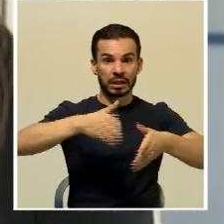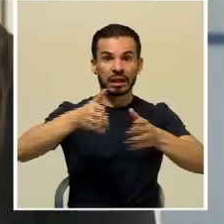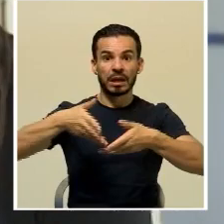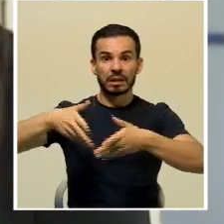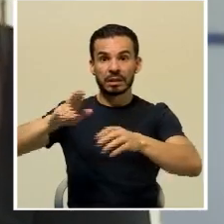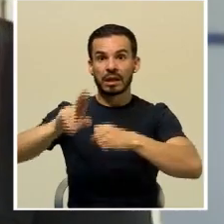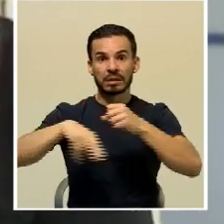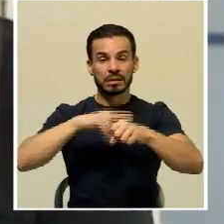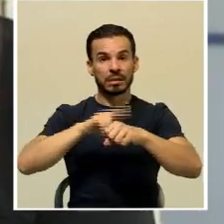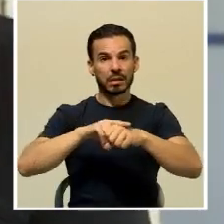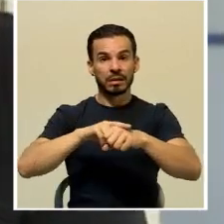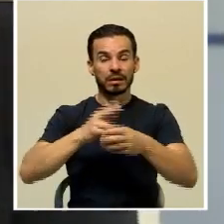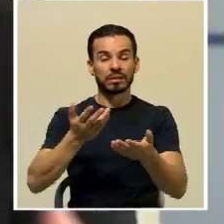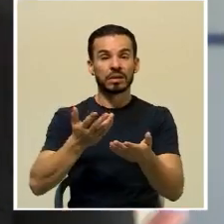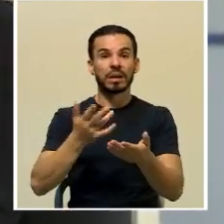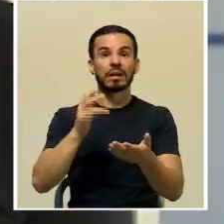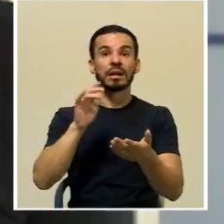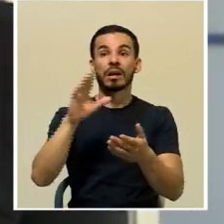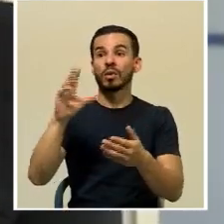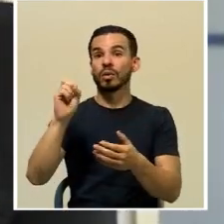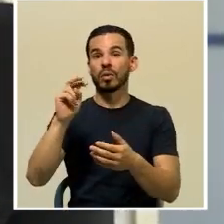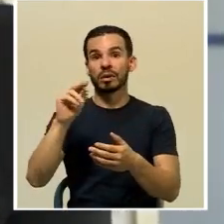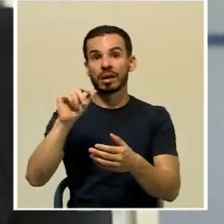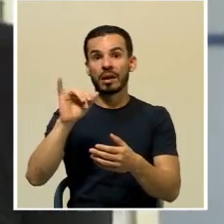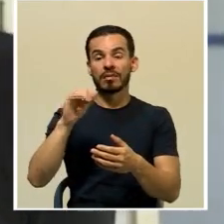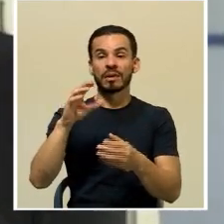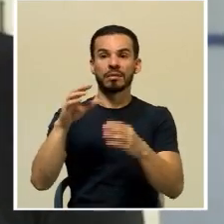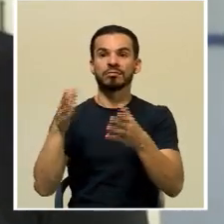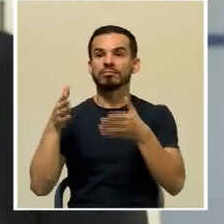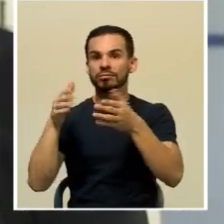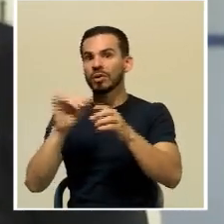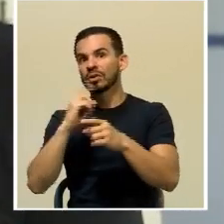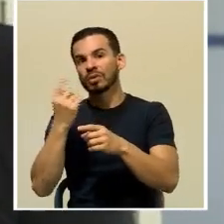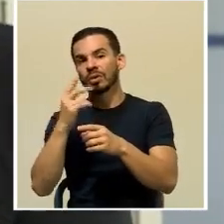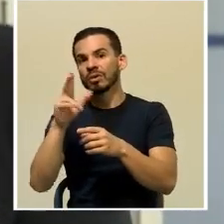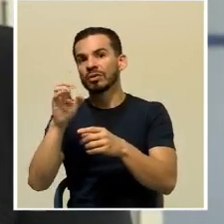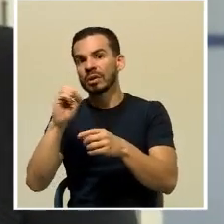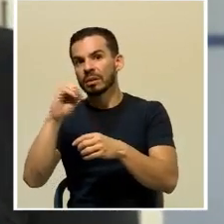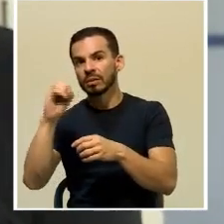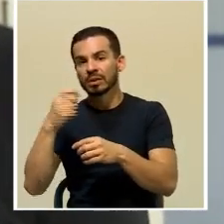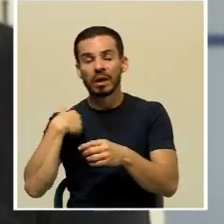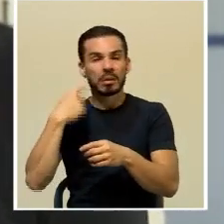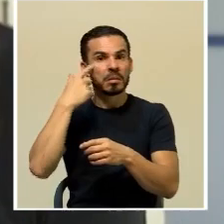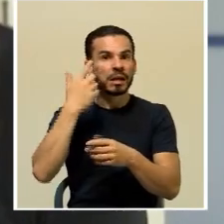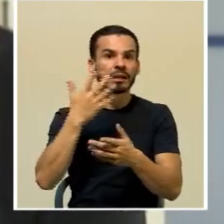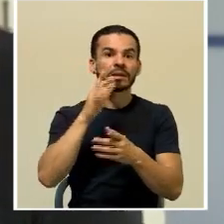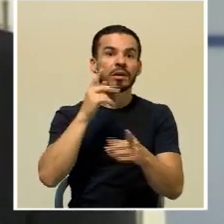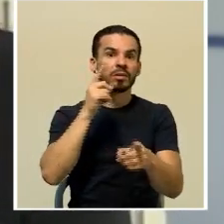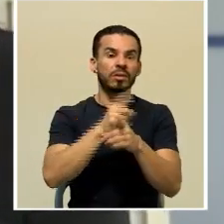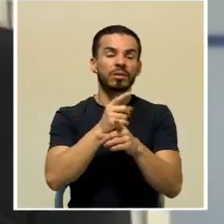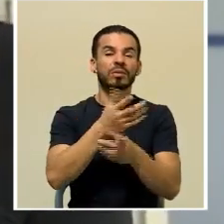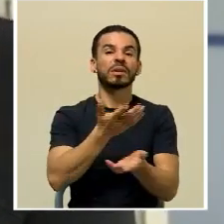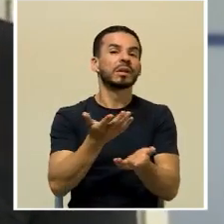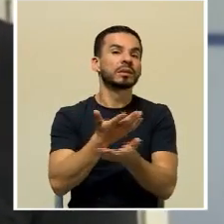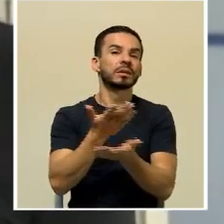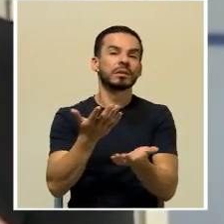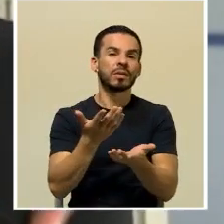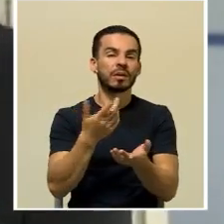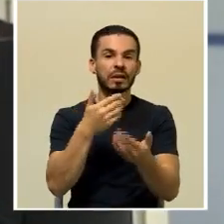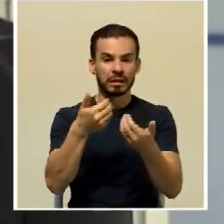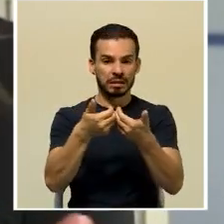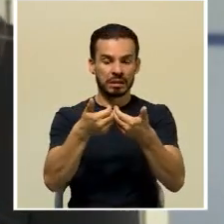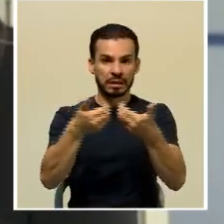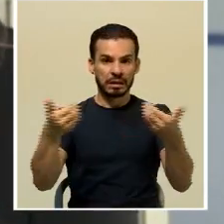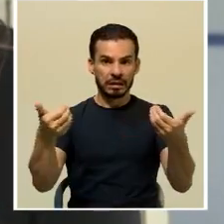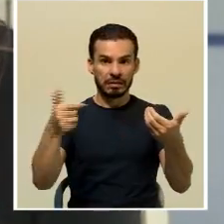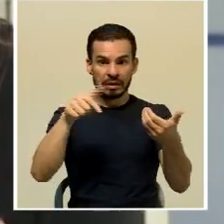carreteras nacionales y el CONAVI pues abarca solamente la diferencia. Entonces a mí me parece que lo correcto aquí sería